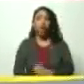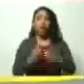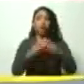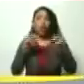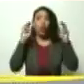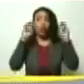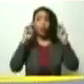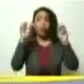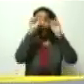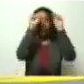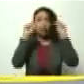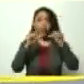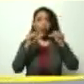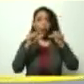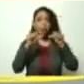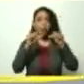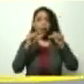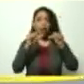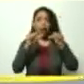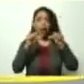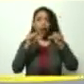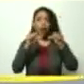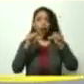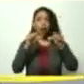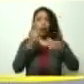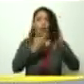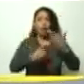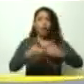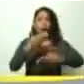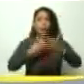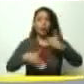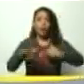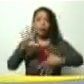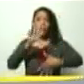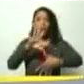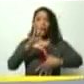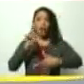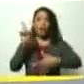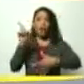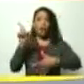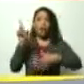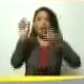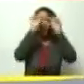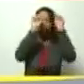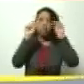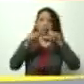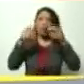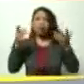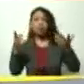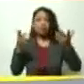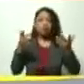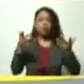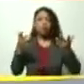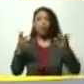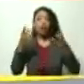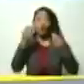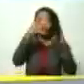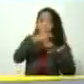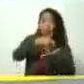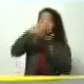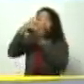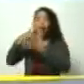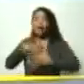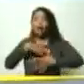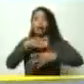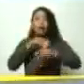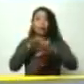tema del sistema interamericano ese es un sistema muy permeado por los intereses